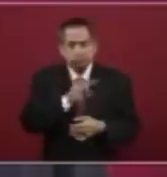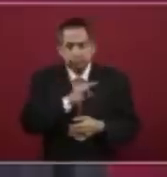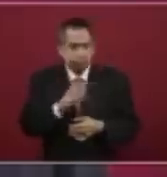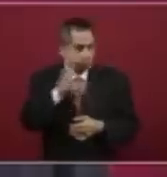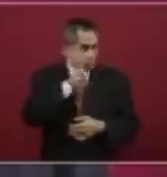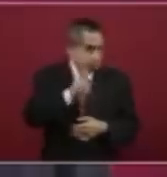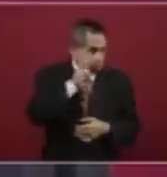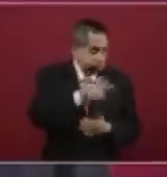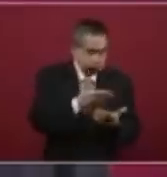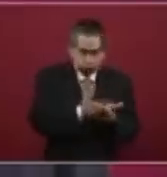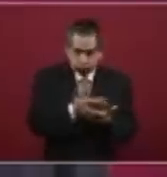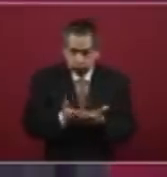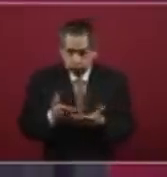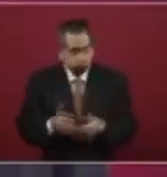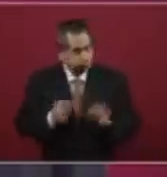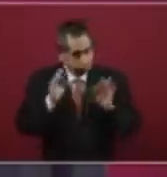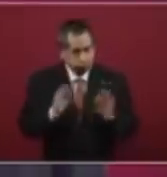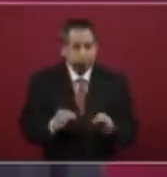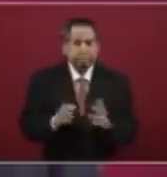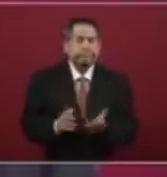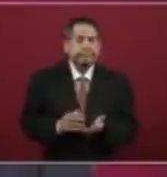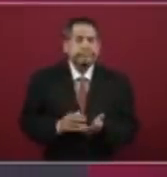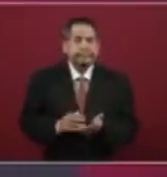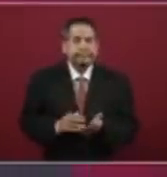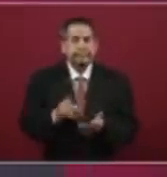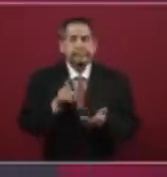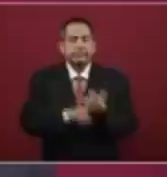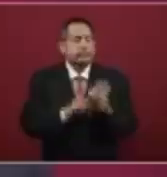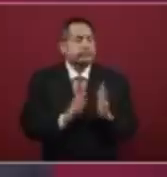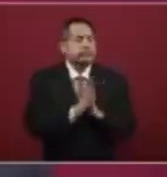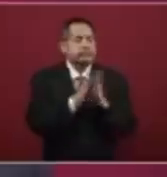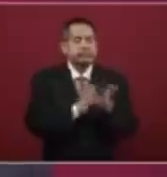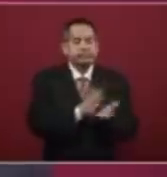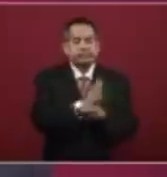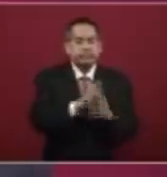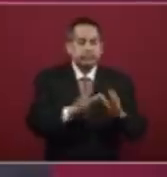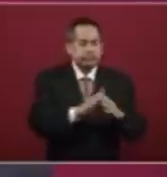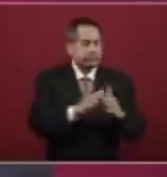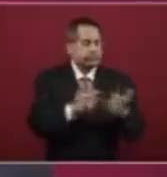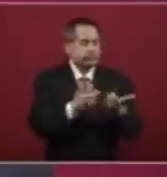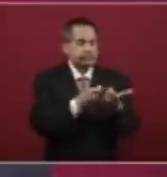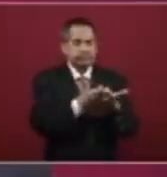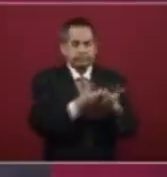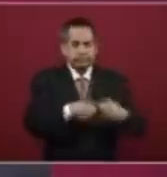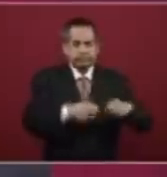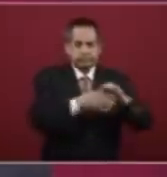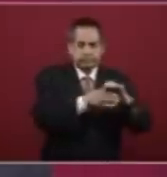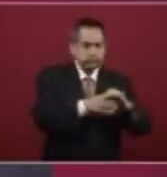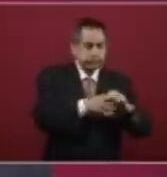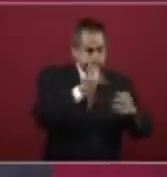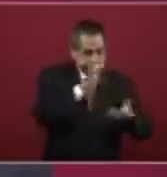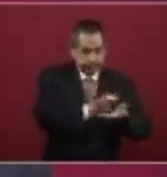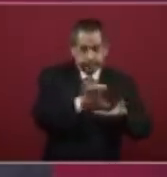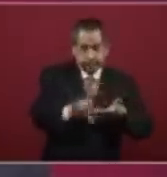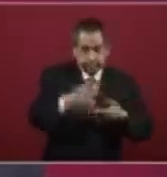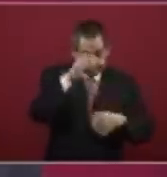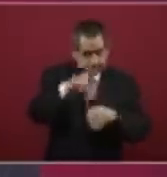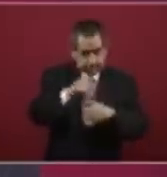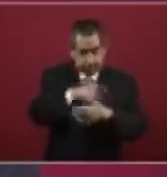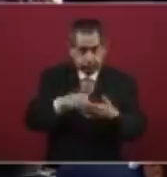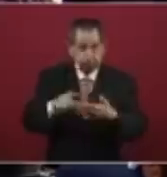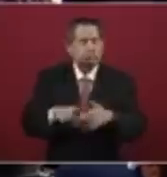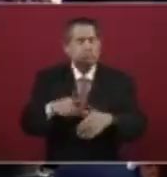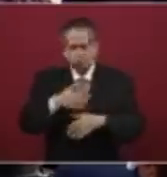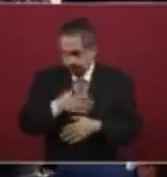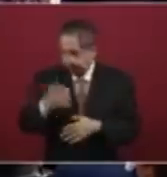elementos, si hay pruebas de la intervención de la cooperativa en procesos electorales. Y la instrucción